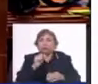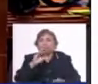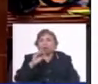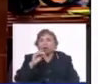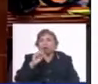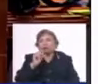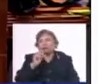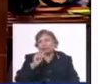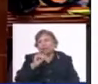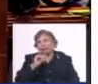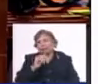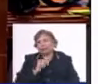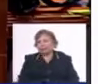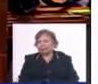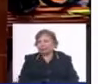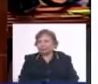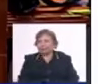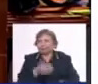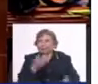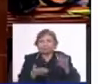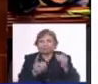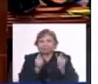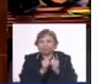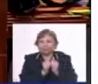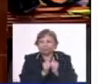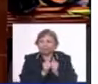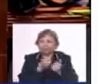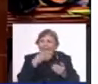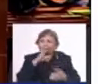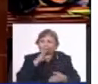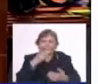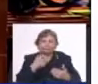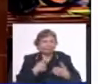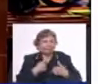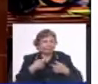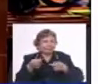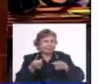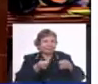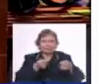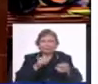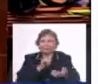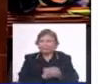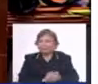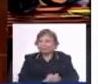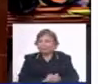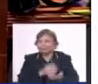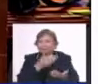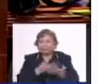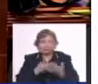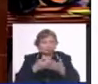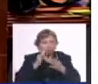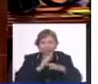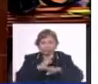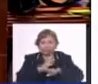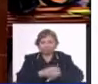mientras por lo menos el que habla la presida, estas propuestas no